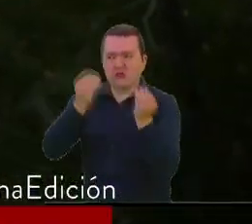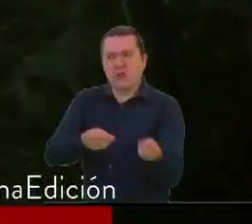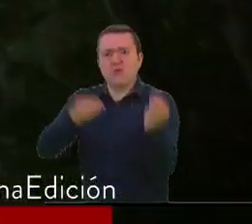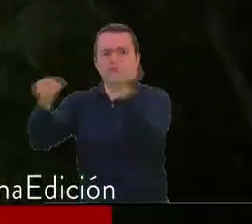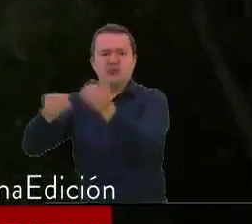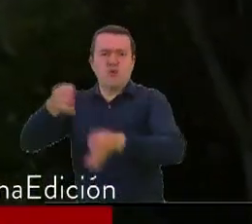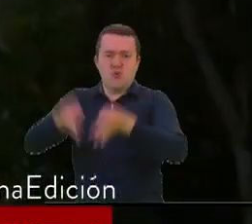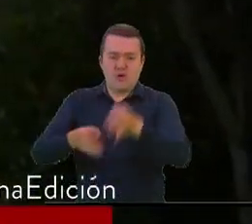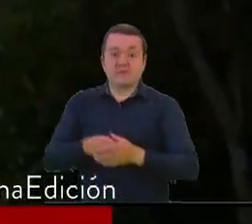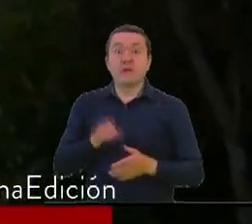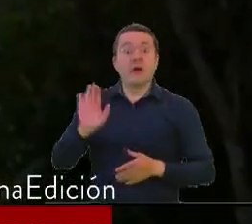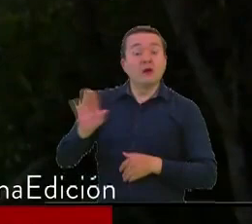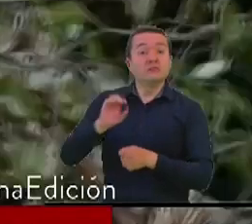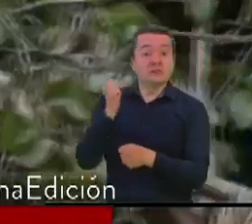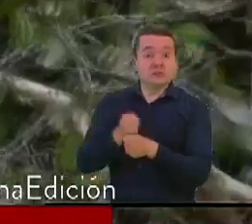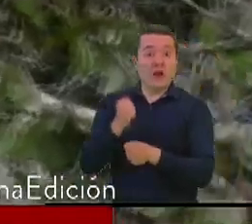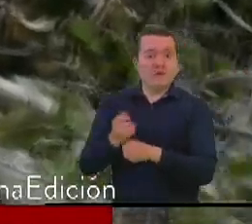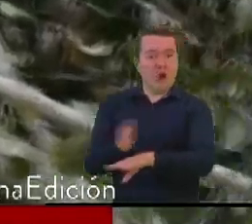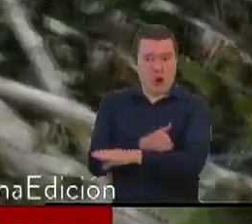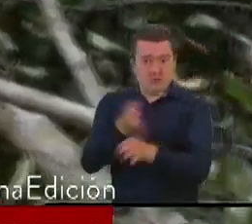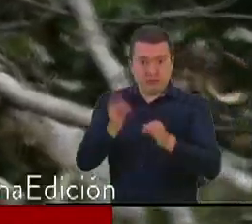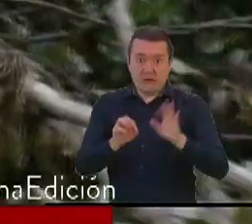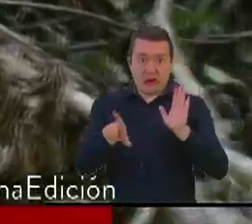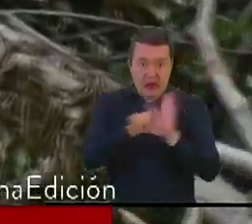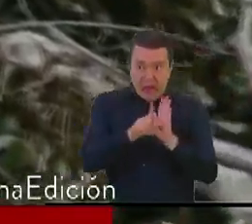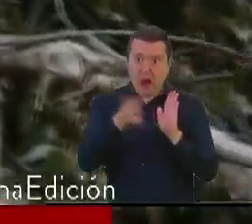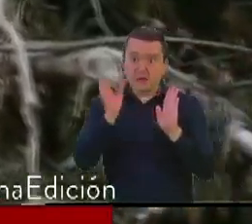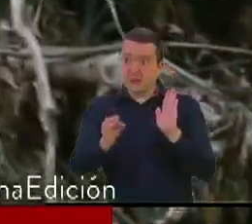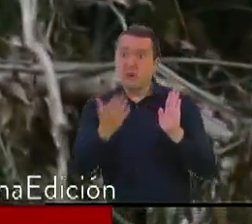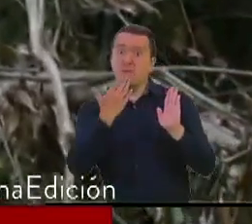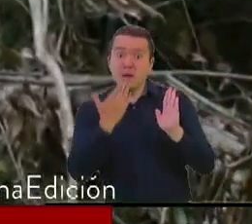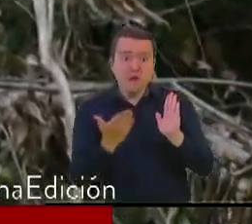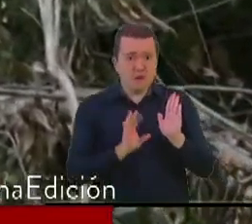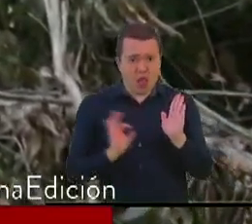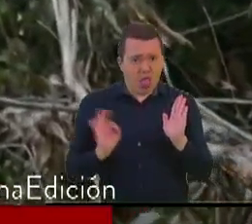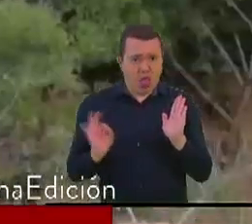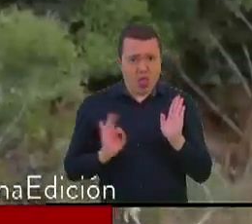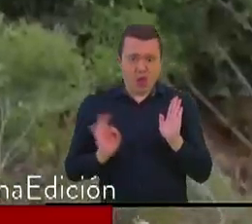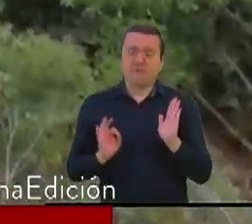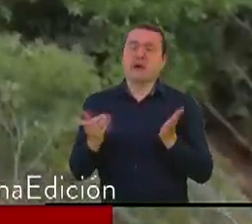y sin los permisos respectivos fueron suspendidos y ya se abrió el proceso